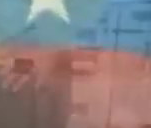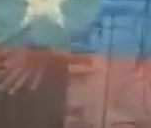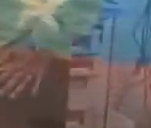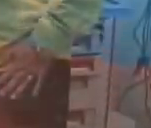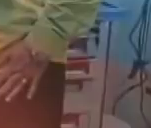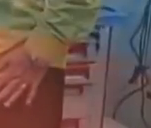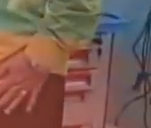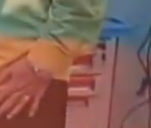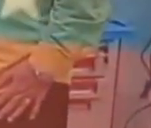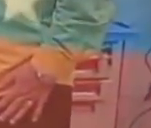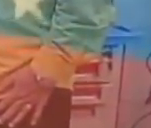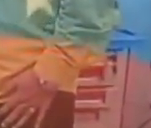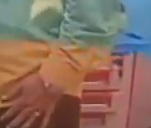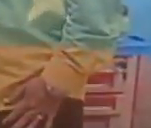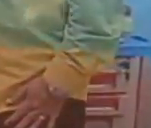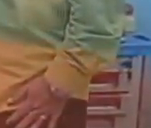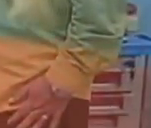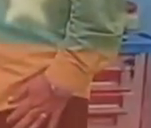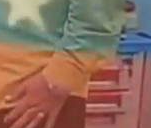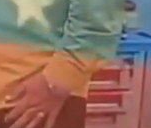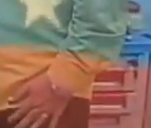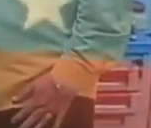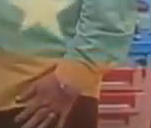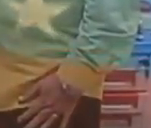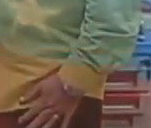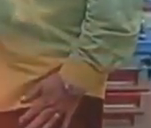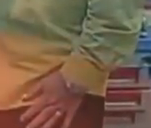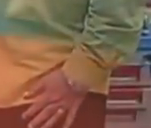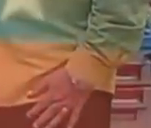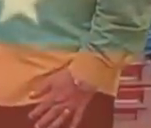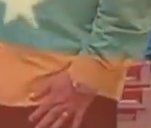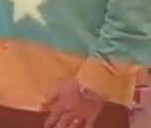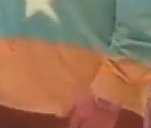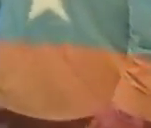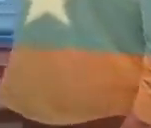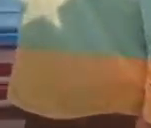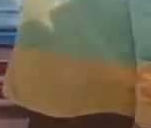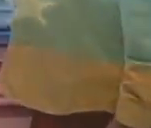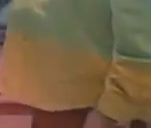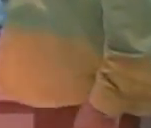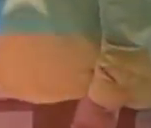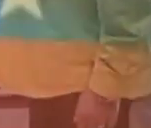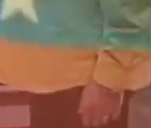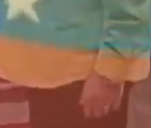Mundito y su orquesta, devolvemos el contacto.